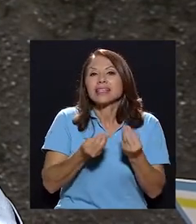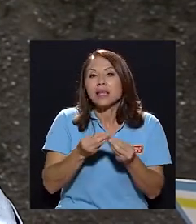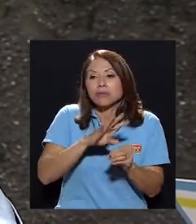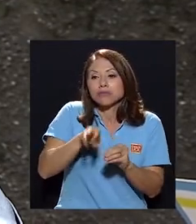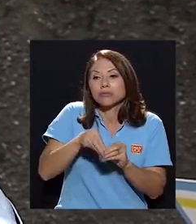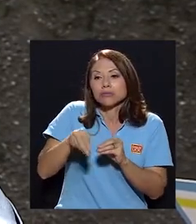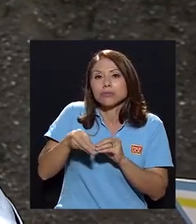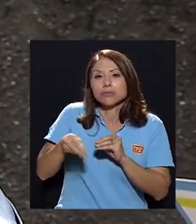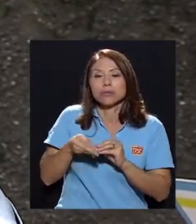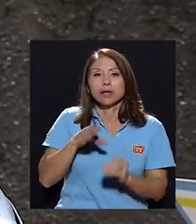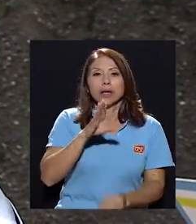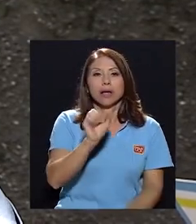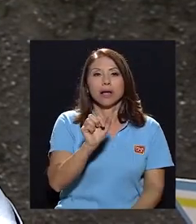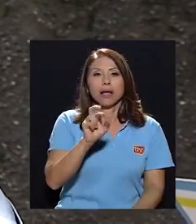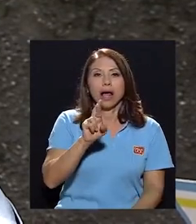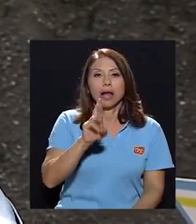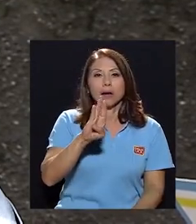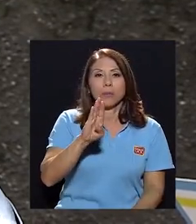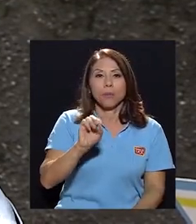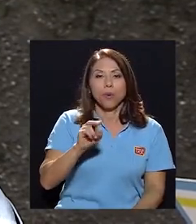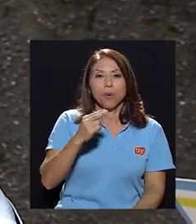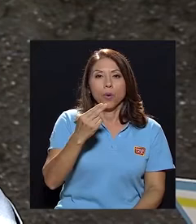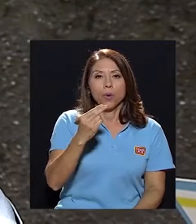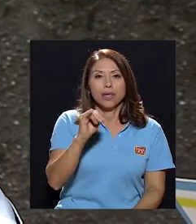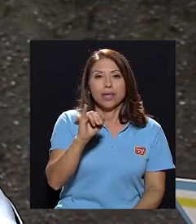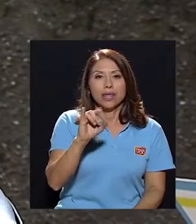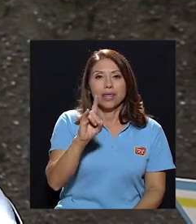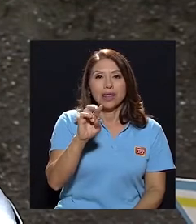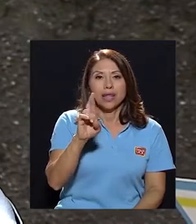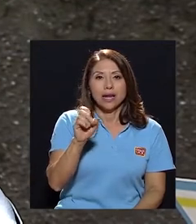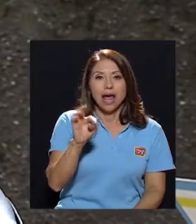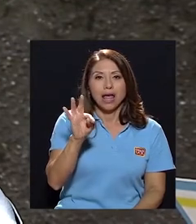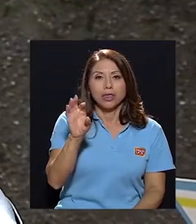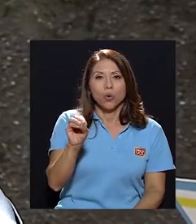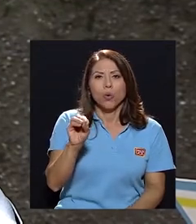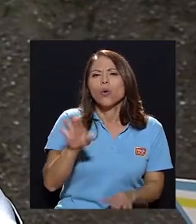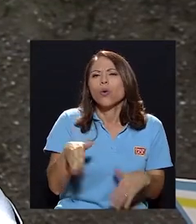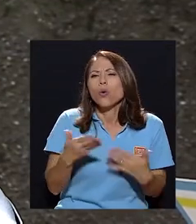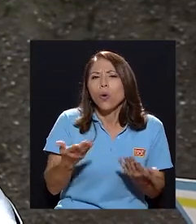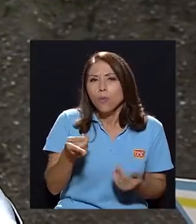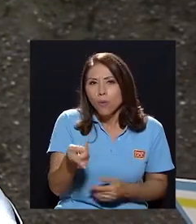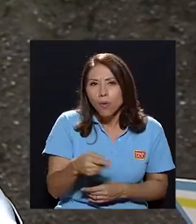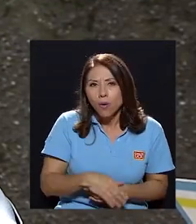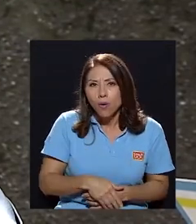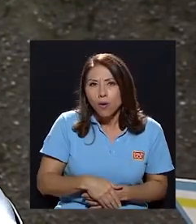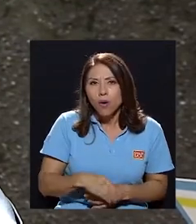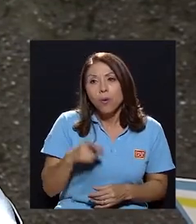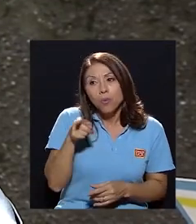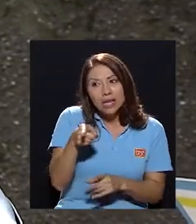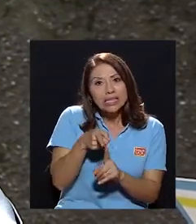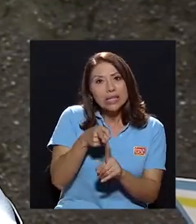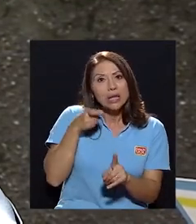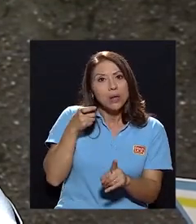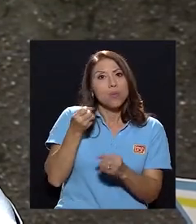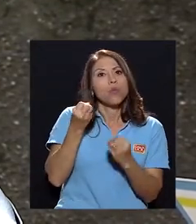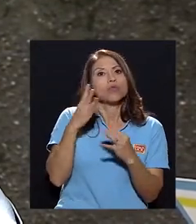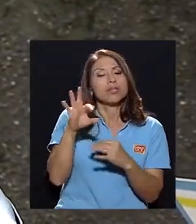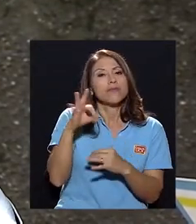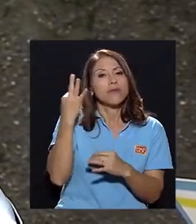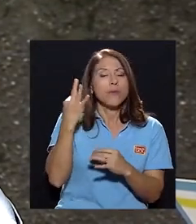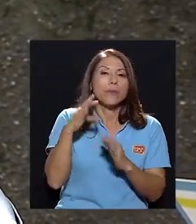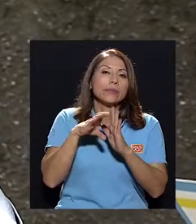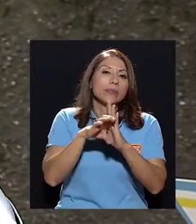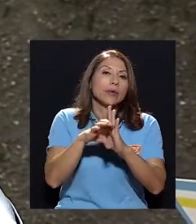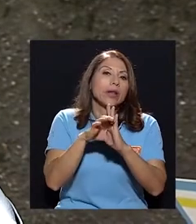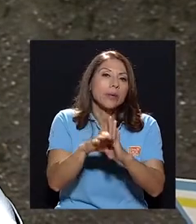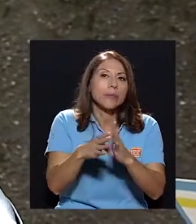aumentar el consumo de carbohidrato. Entonces, ¿cómo se aumenta ese consumo de carbohidrato? Es comer, porque el carbohidrato viene de muchas fuentes. El